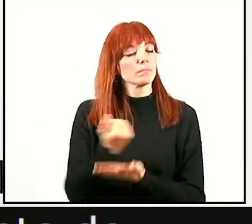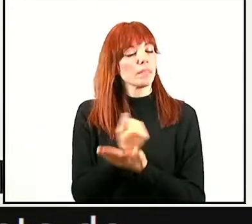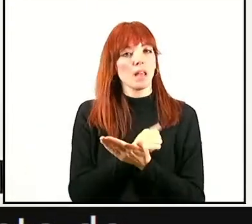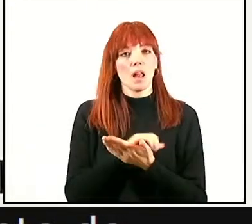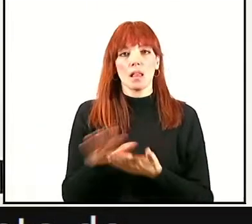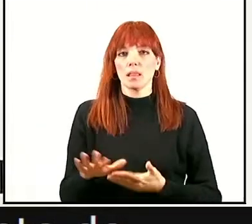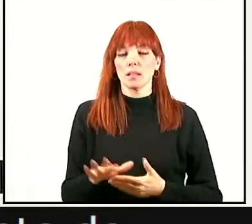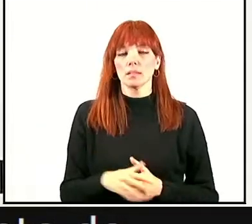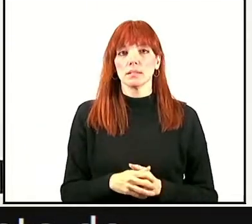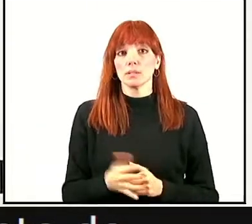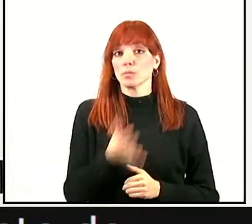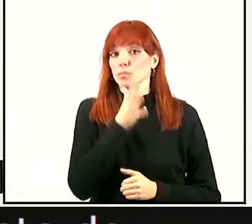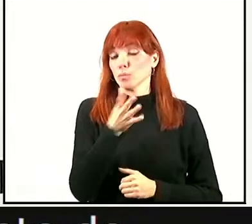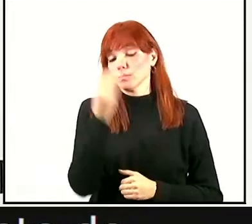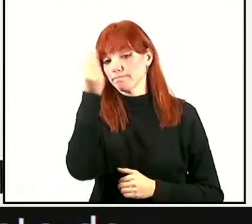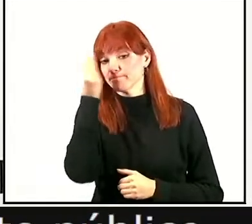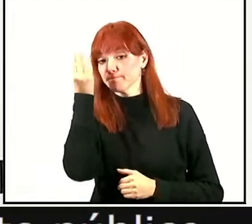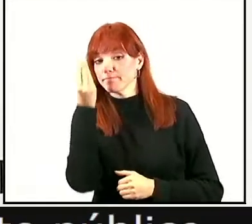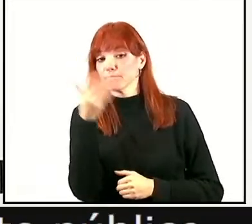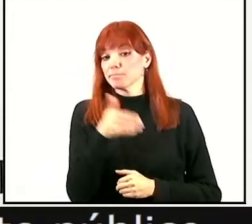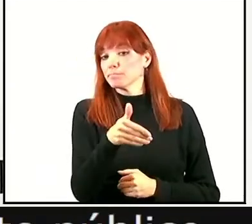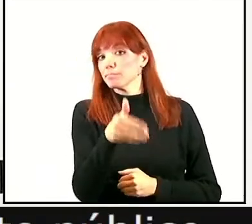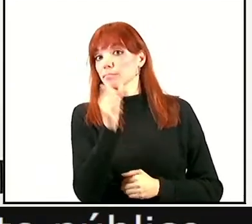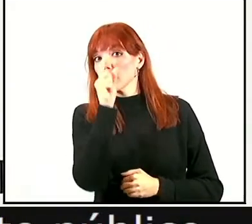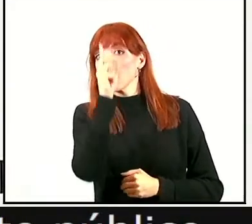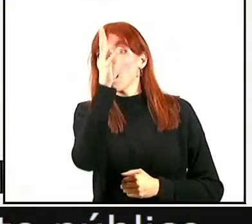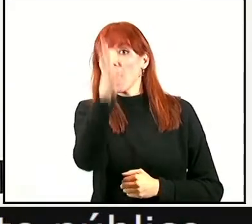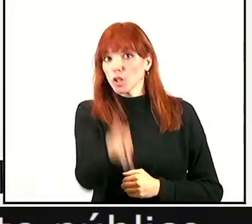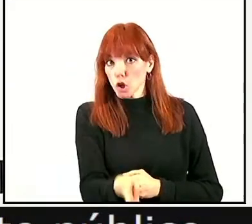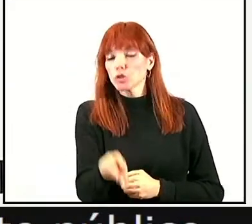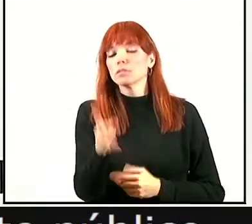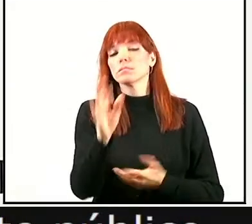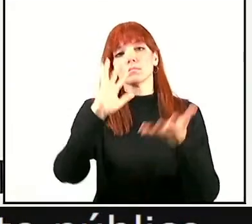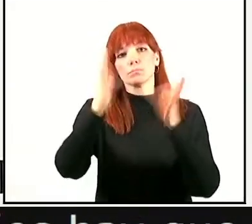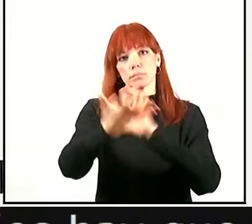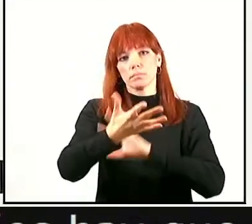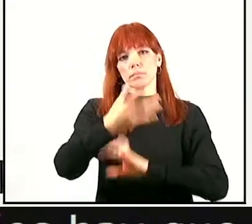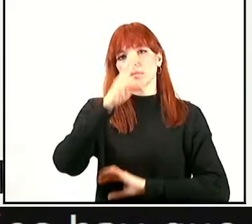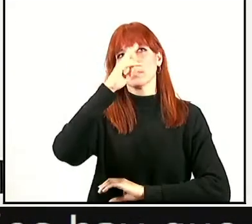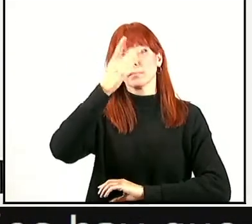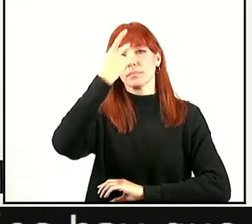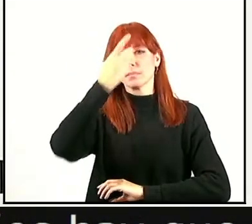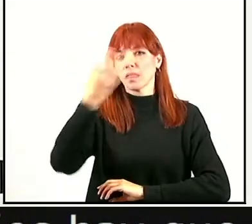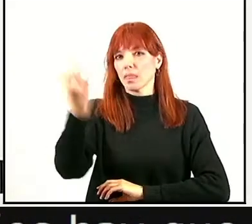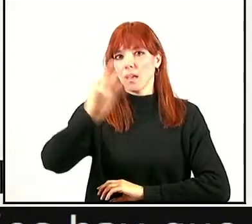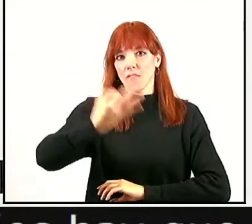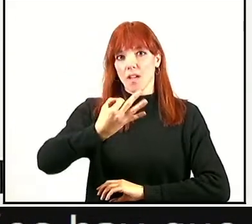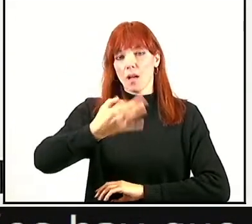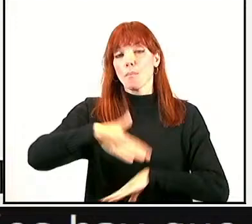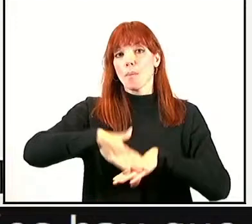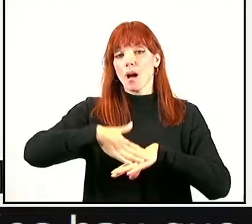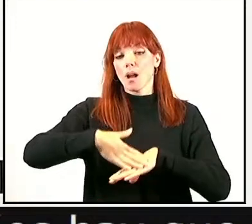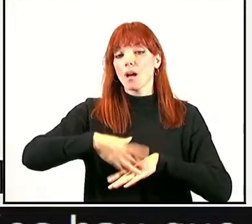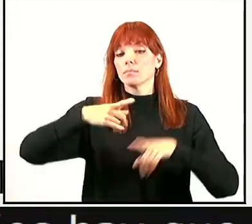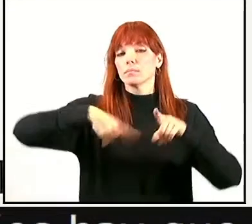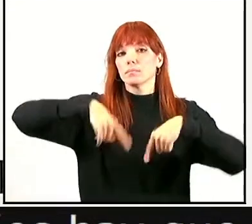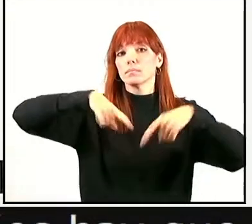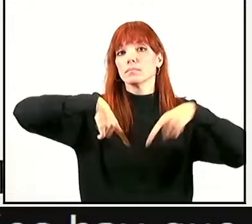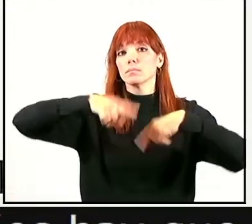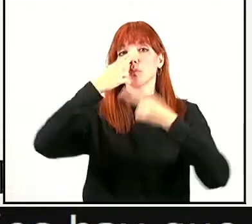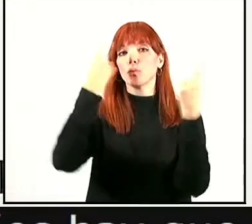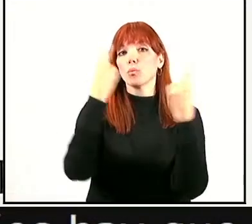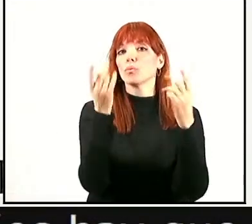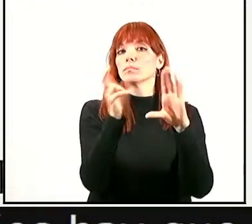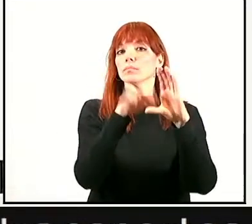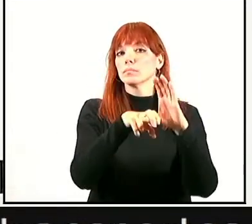público, porque entendemos que en los próximos años hay que dar ese cambio de mentalidad y utilizar los transportes